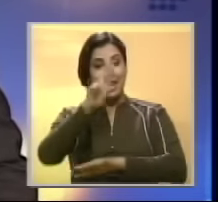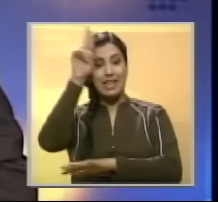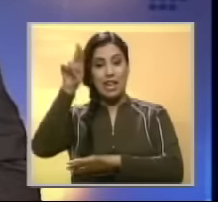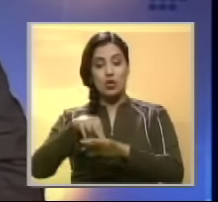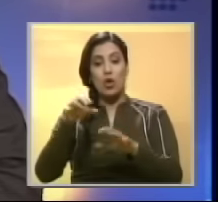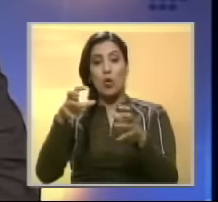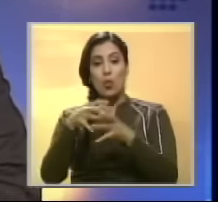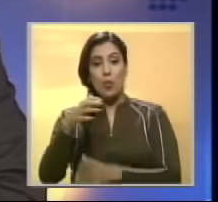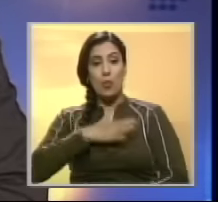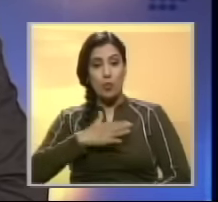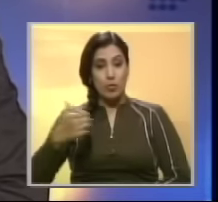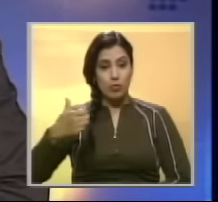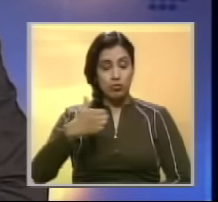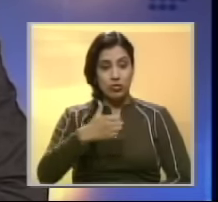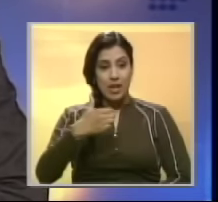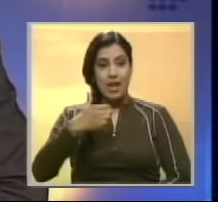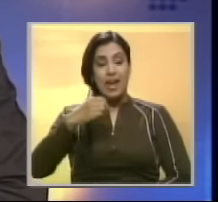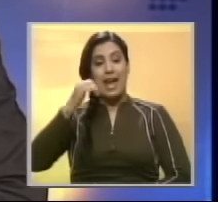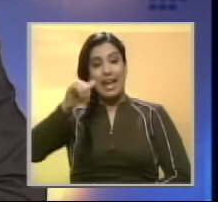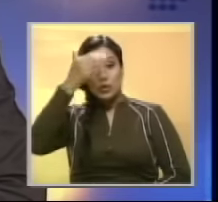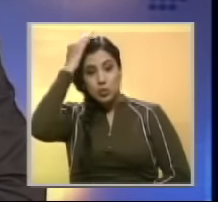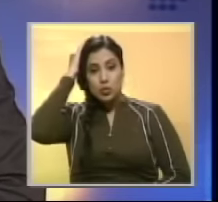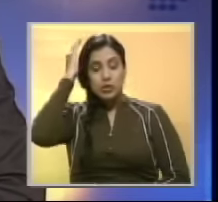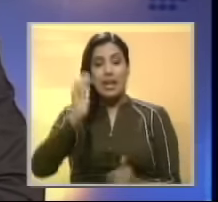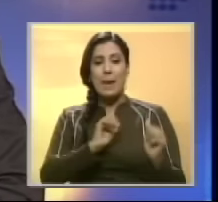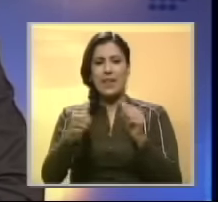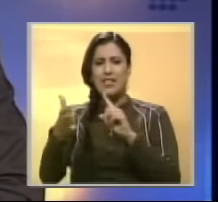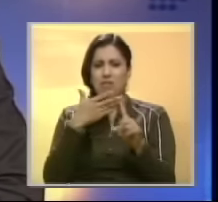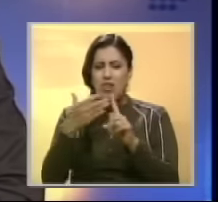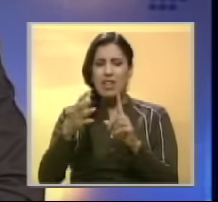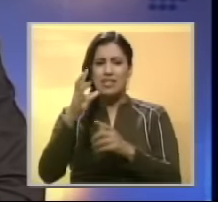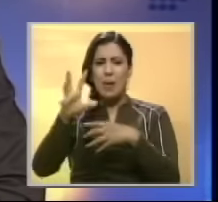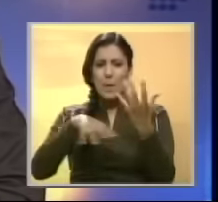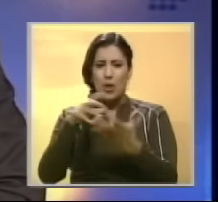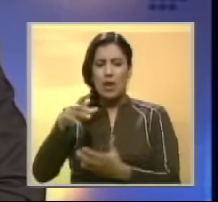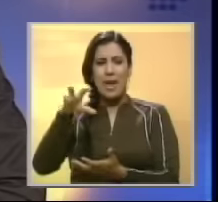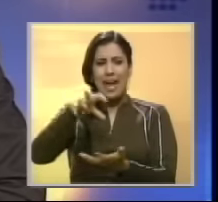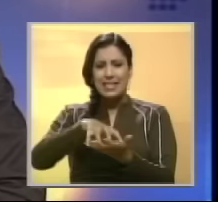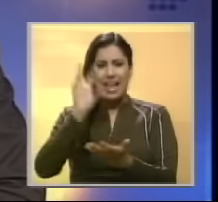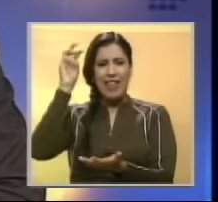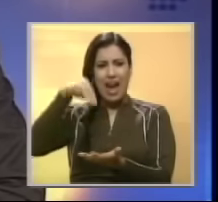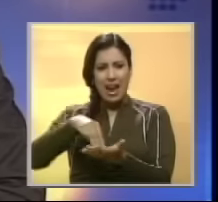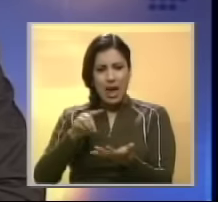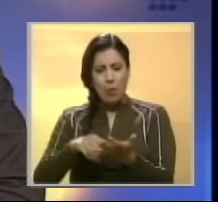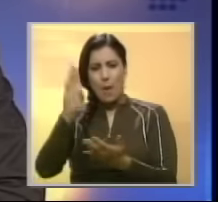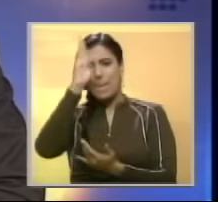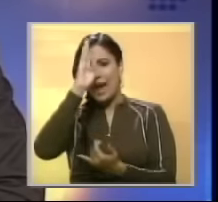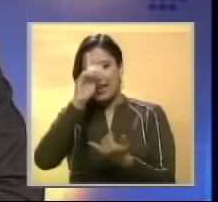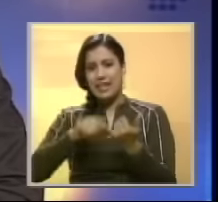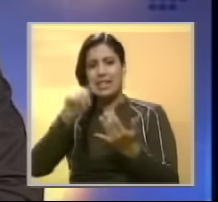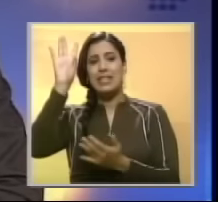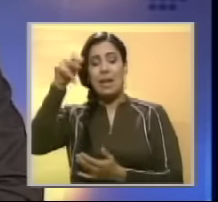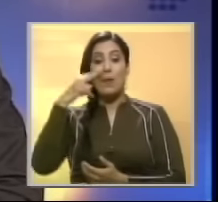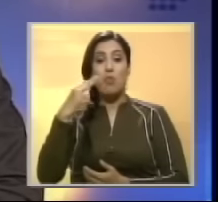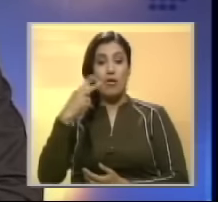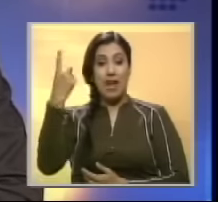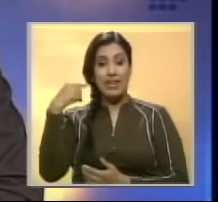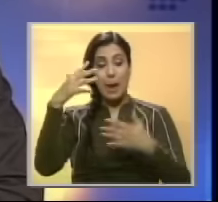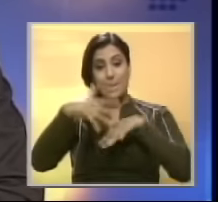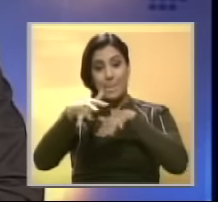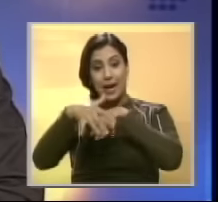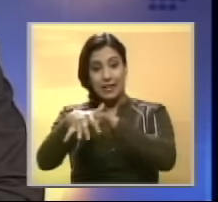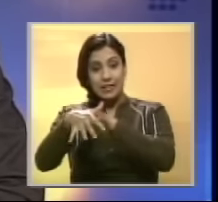de la mesa de la unidad Jesús torrealba asegura que las acciones violentas que se registraron en los Estados araguas marinas y Bolívar durante la marcha nacional